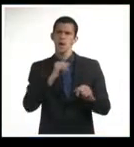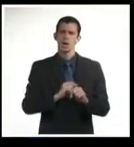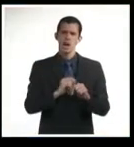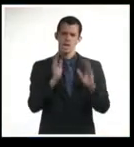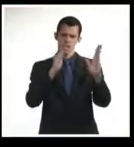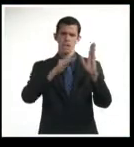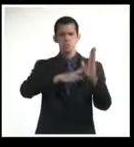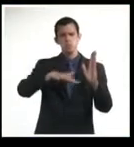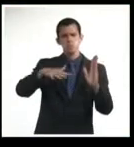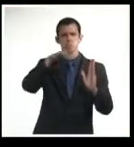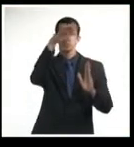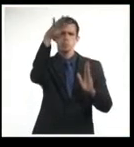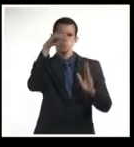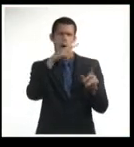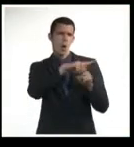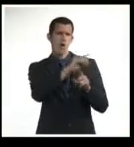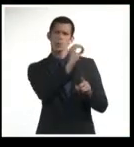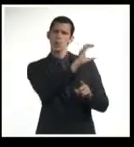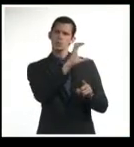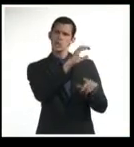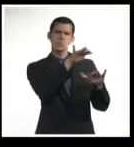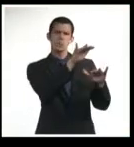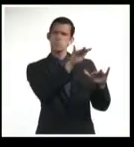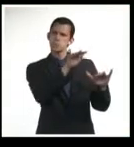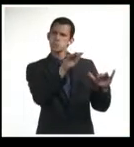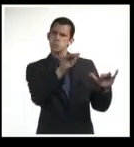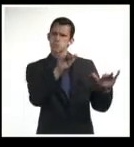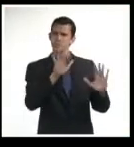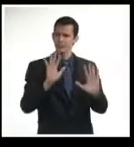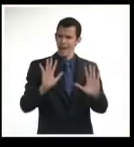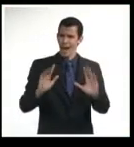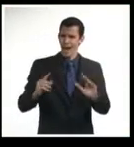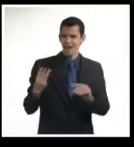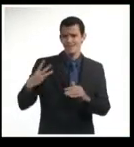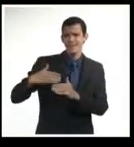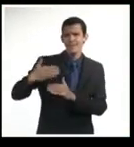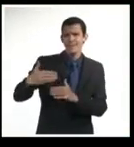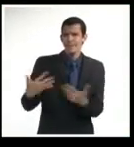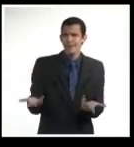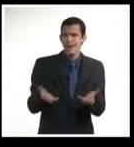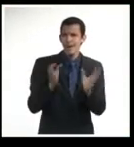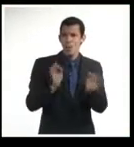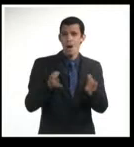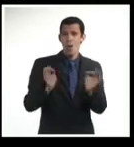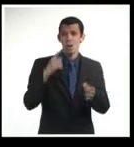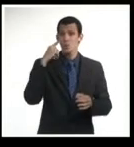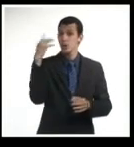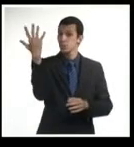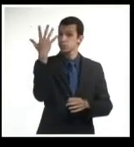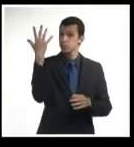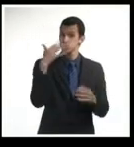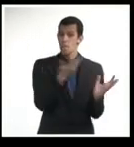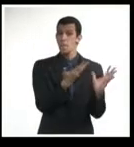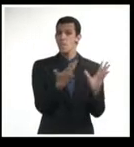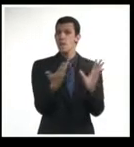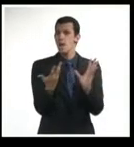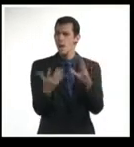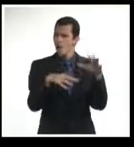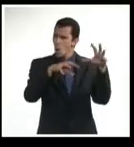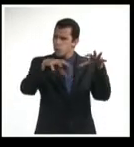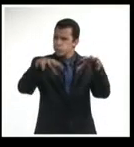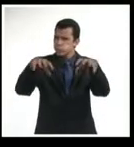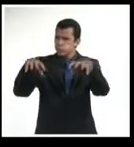los próximos 3 días se pronostica alguna actividad de chubascos, lluvias y tormentas eléctricas debido al paso de las bajas superiores y las ondas tropicales,